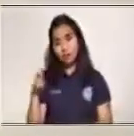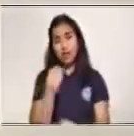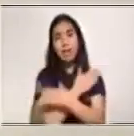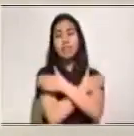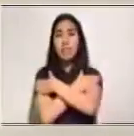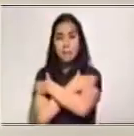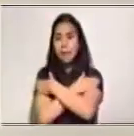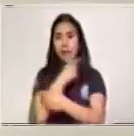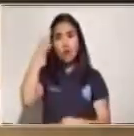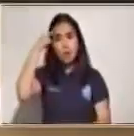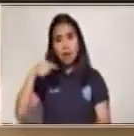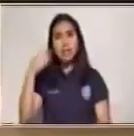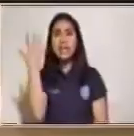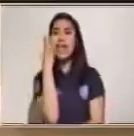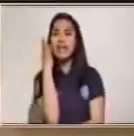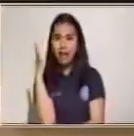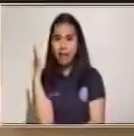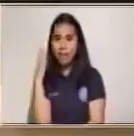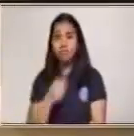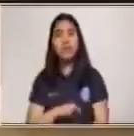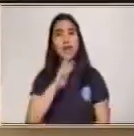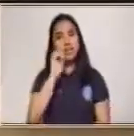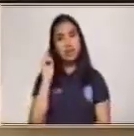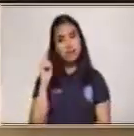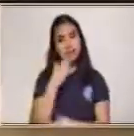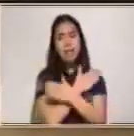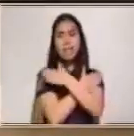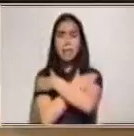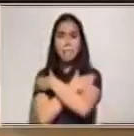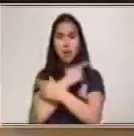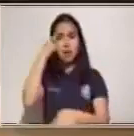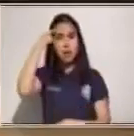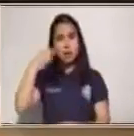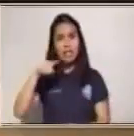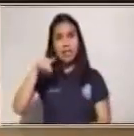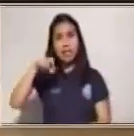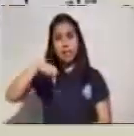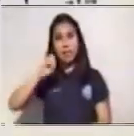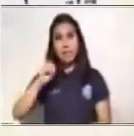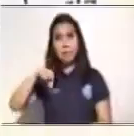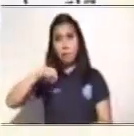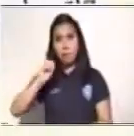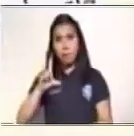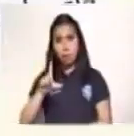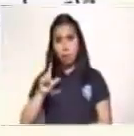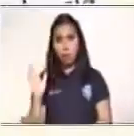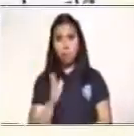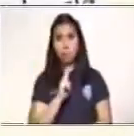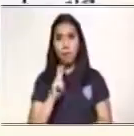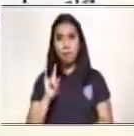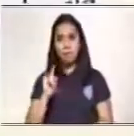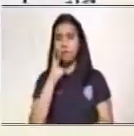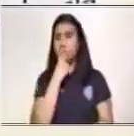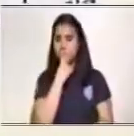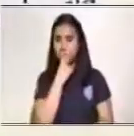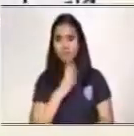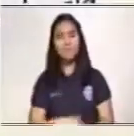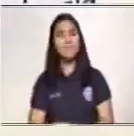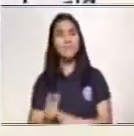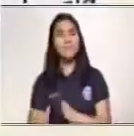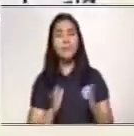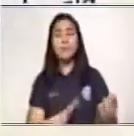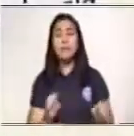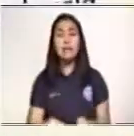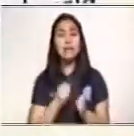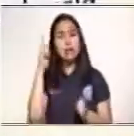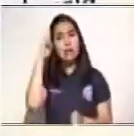mayo el día del Popol Vuh. Por favor, mantén todas las recomendaciones que nos dan nuestras autoridades. Es un